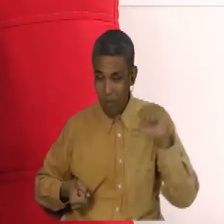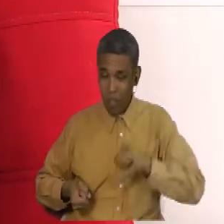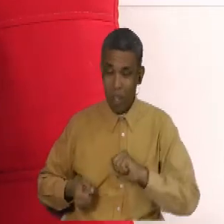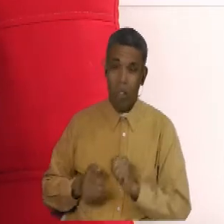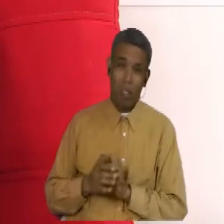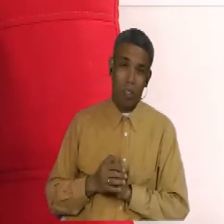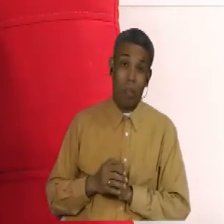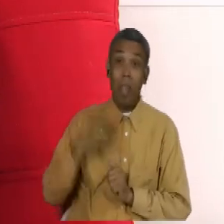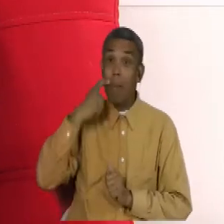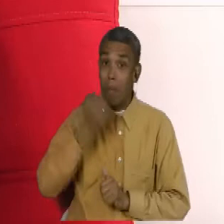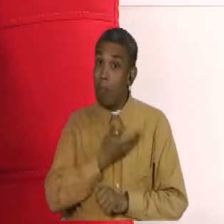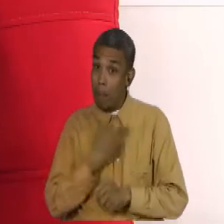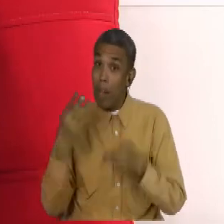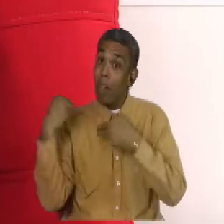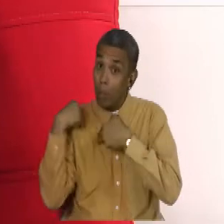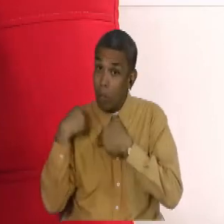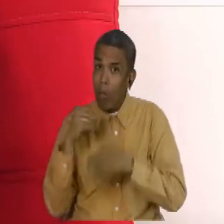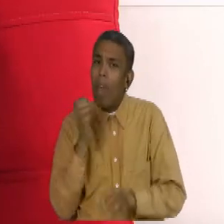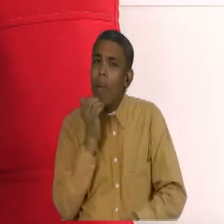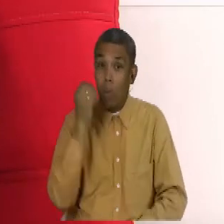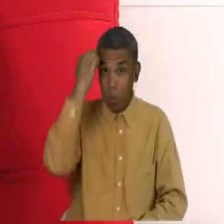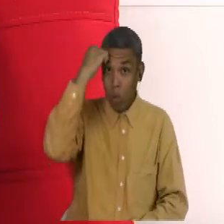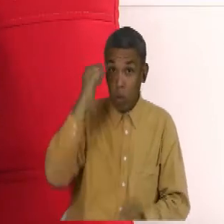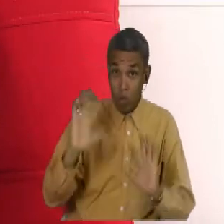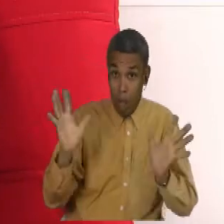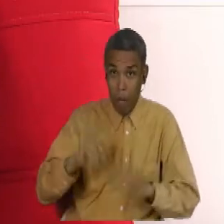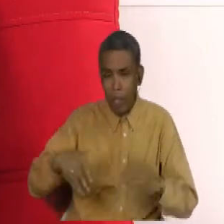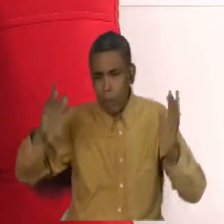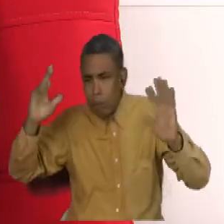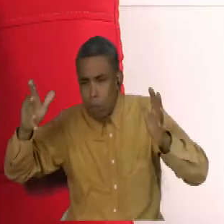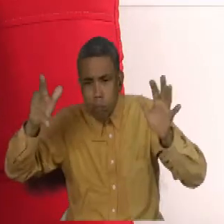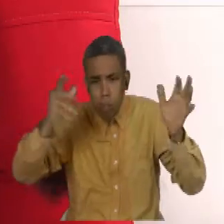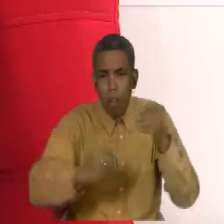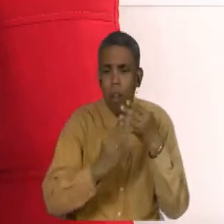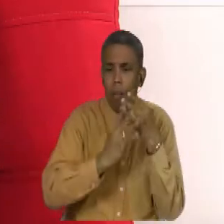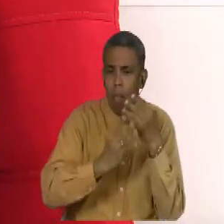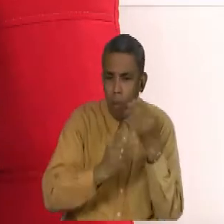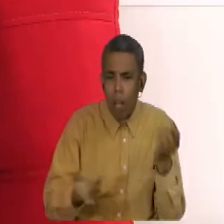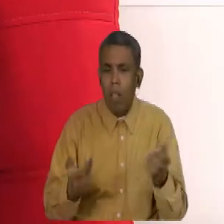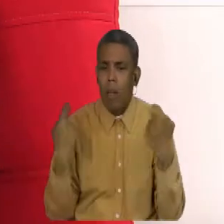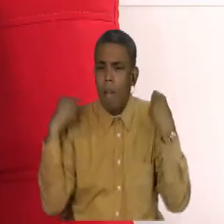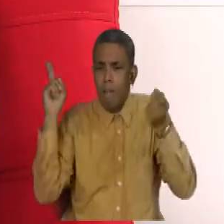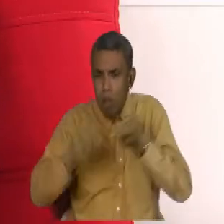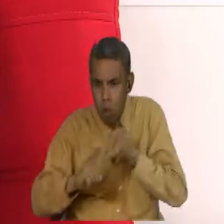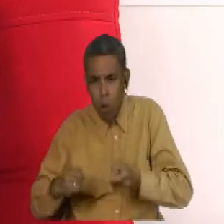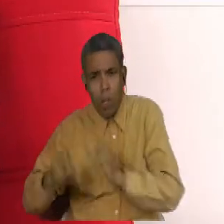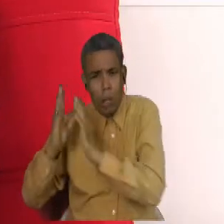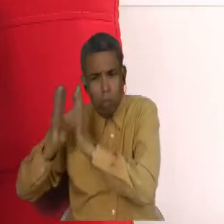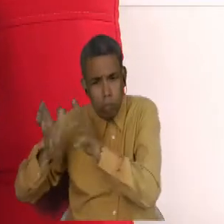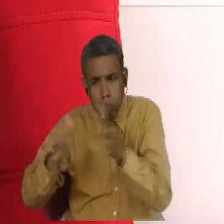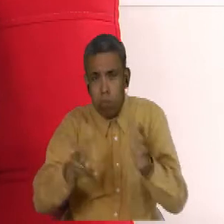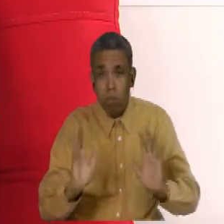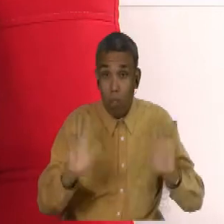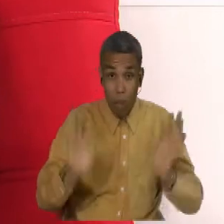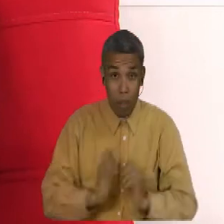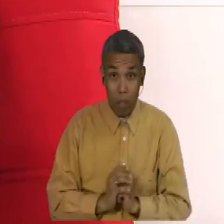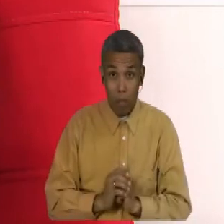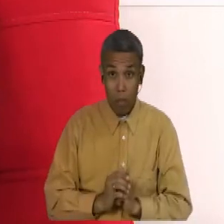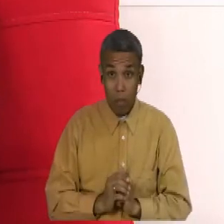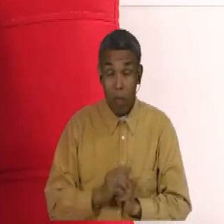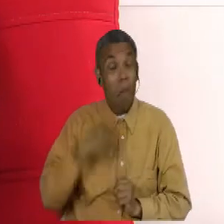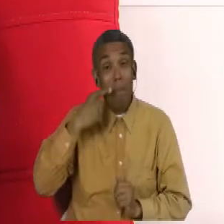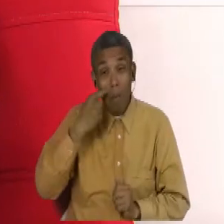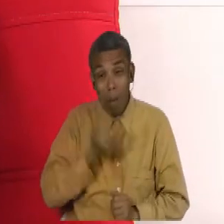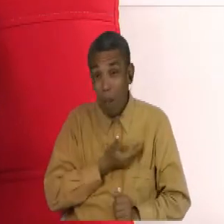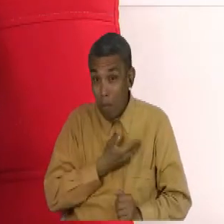B y C. Sino es educarlo en su comportamiento como ser humano, como futuro adolescente y